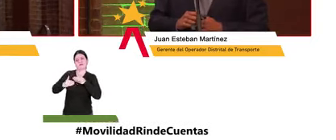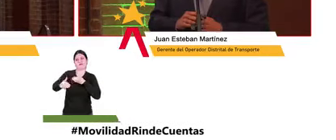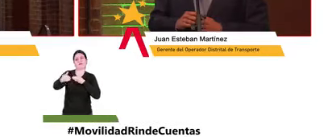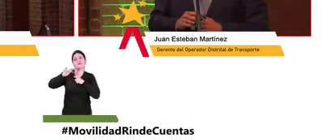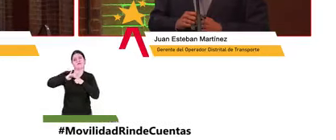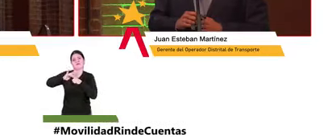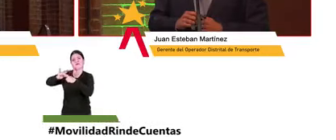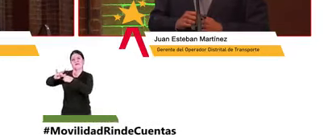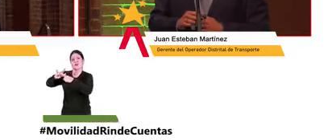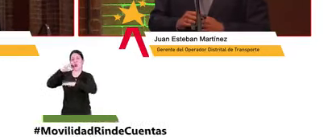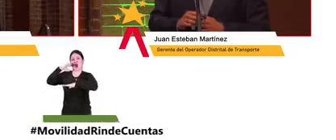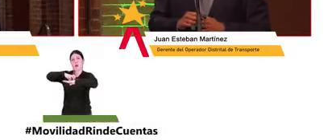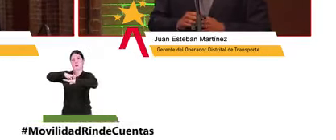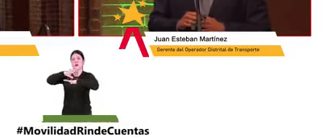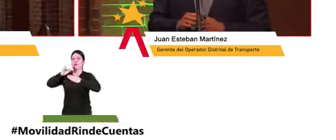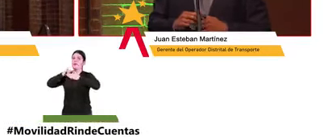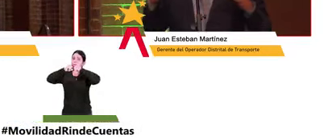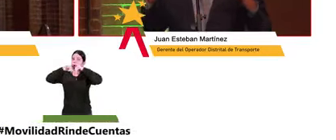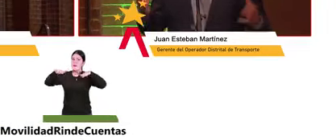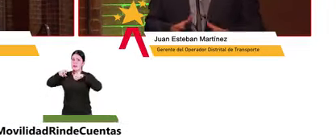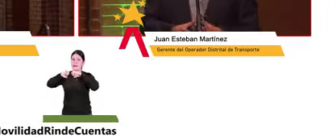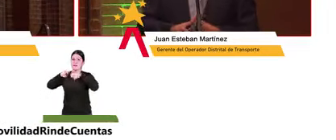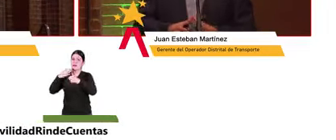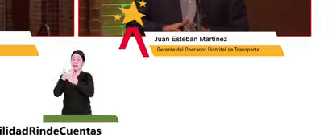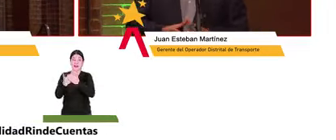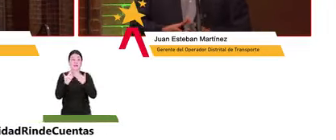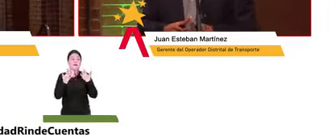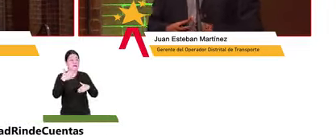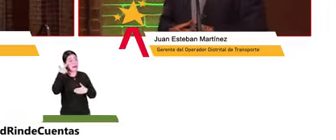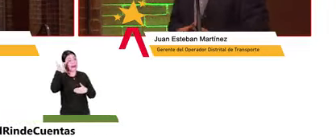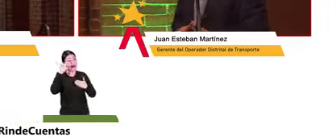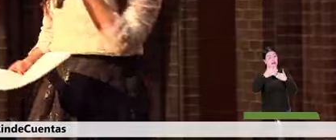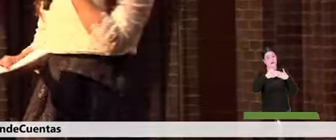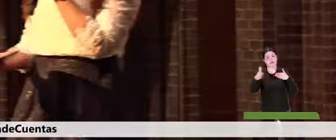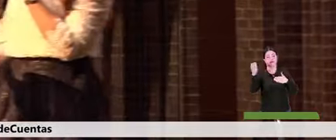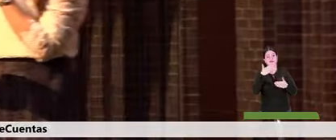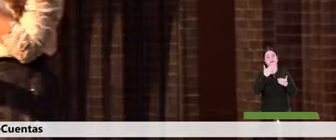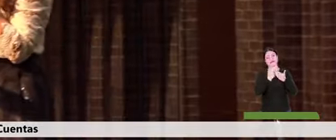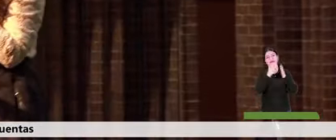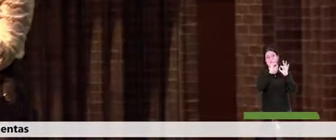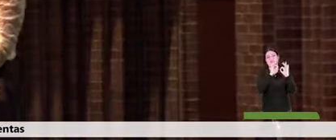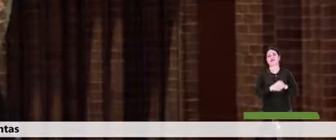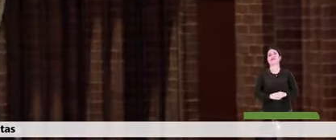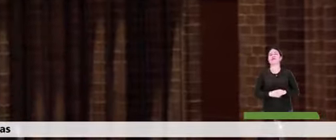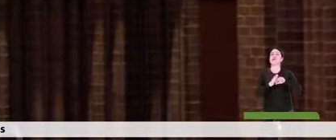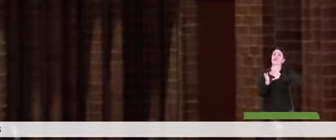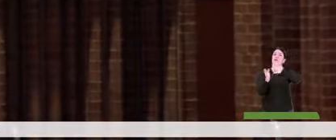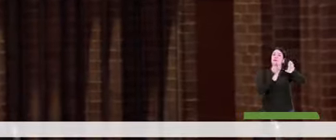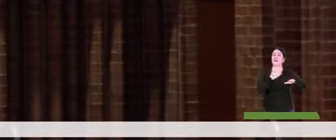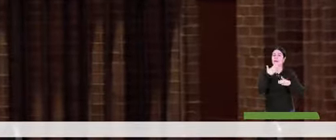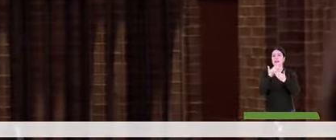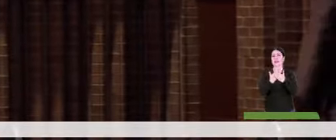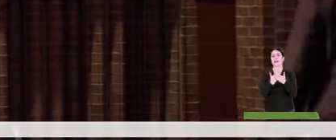este operador público de transporte. Muchas gracias, el gran reto que tenemos. Bueno, muchas gracias.